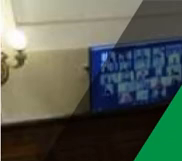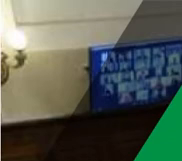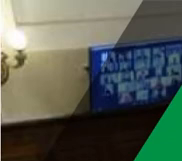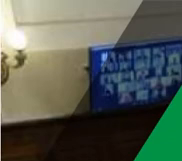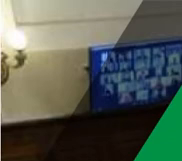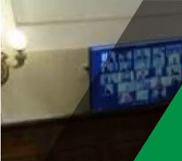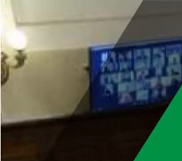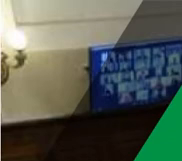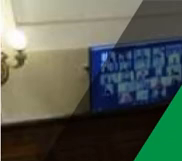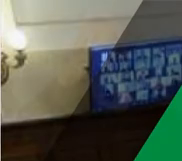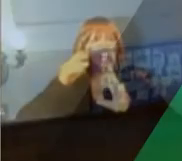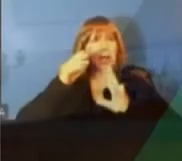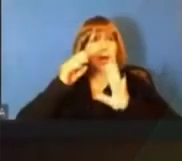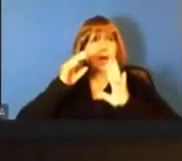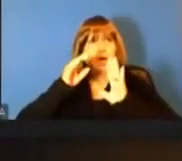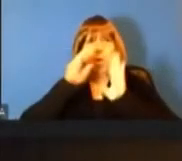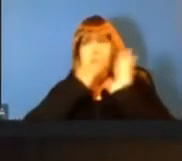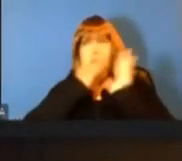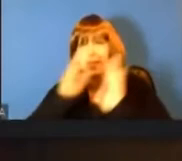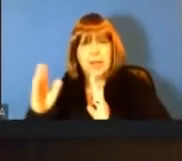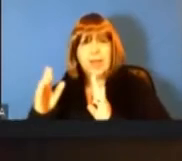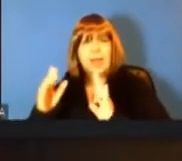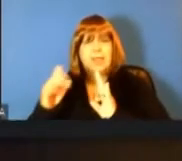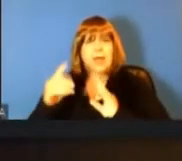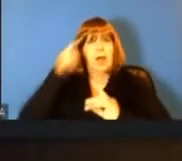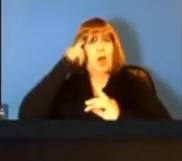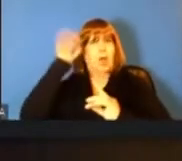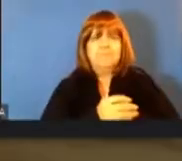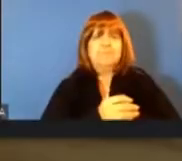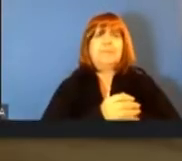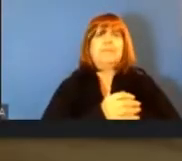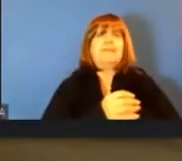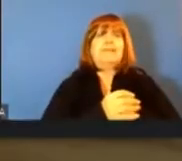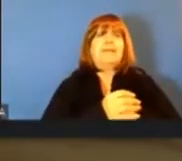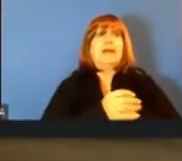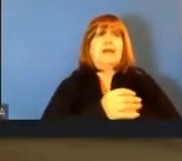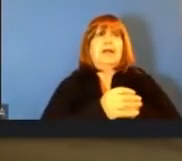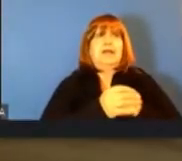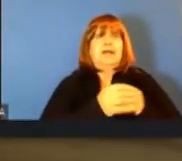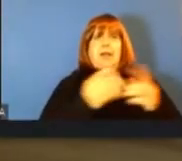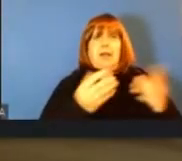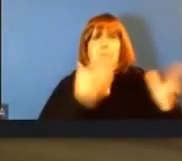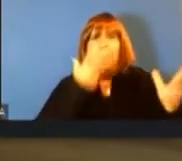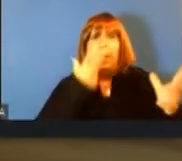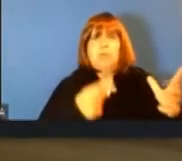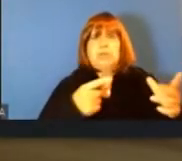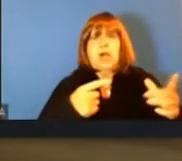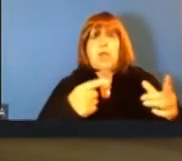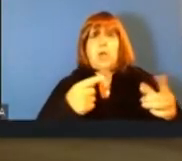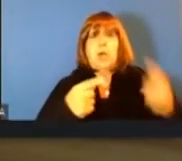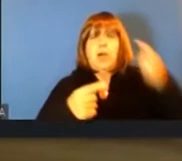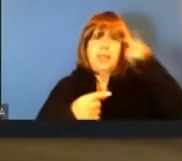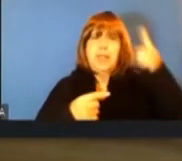algún motivo. Efectivamente, el Frente de Izquierda y de los Trabajadores se opuso a este proyecto porque dice que hay